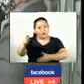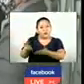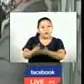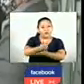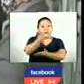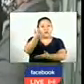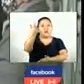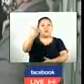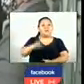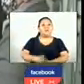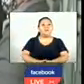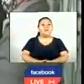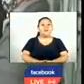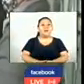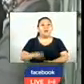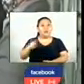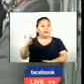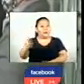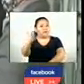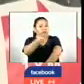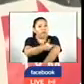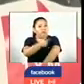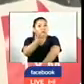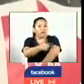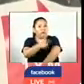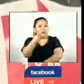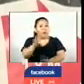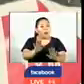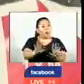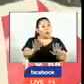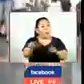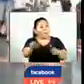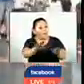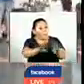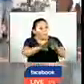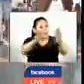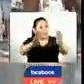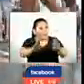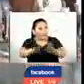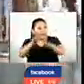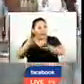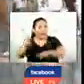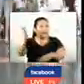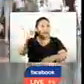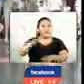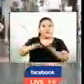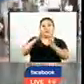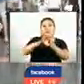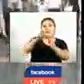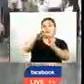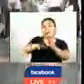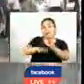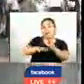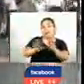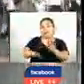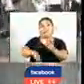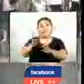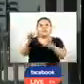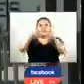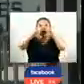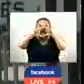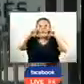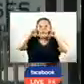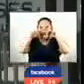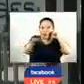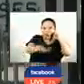Chicago las masivas campañas de vacunación ocurren mientras se levantan las restricciones sanitarias impuestas durante la pandemia incluido el uso de tapabocas